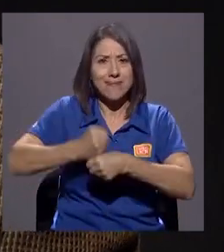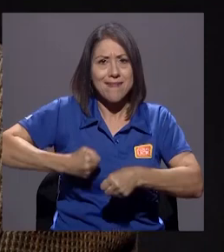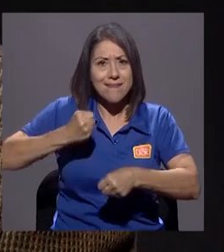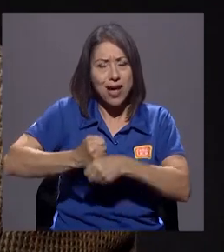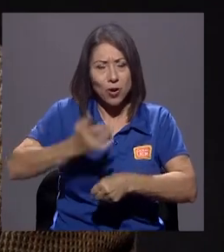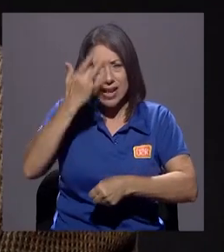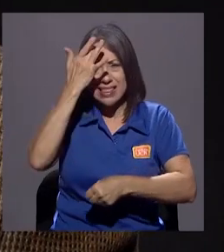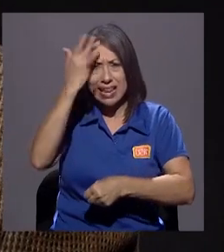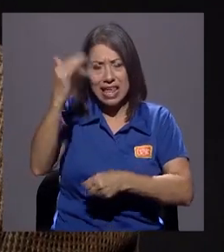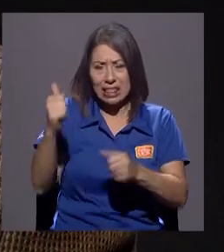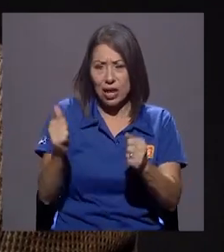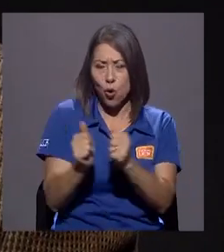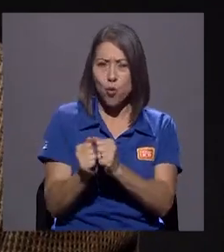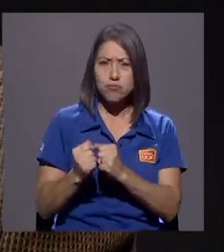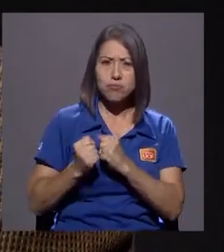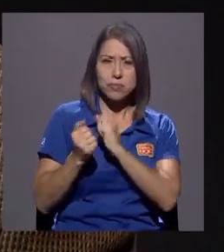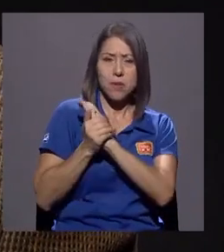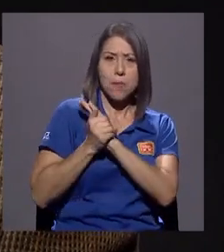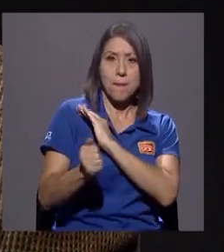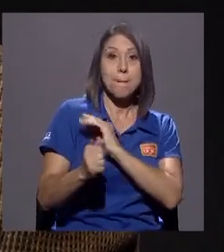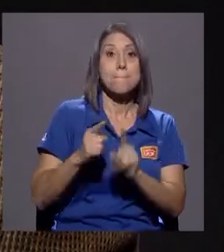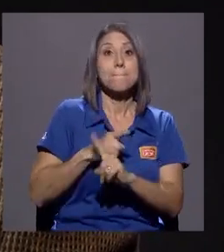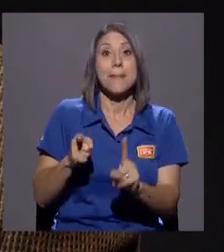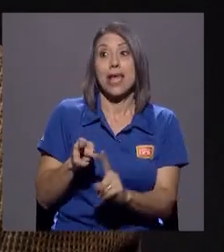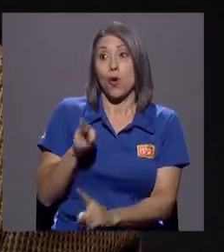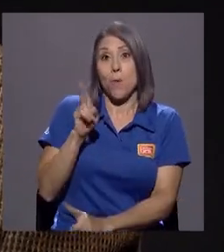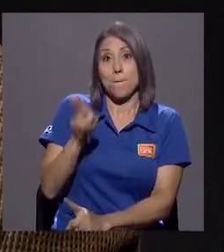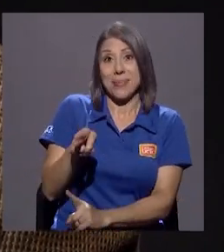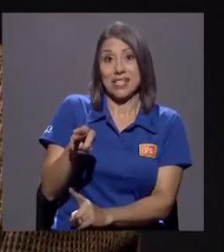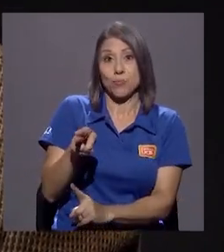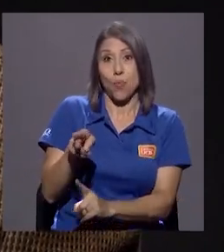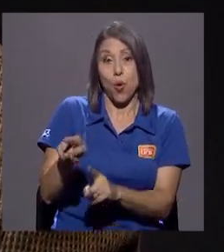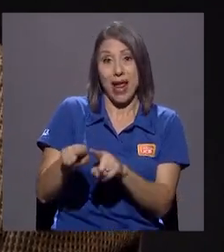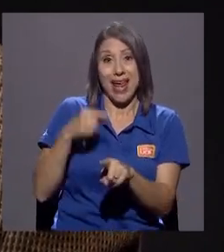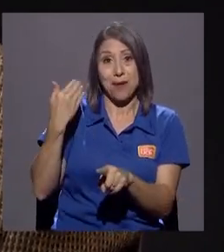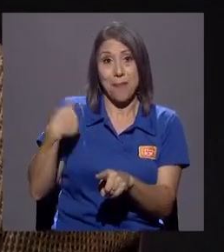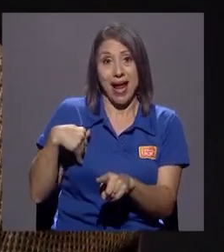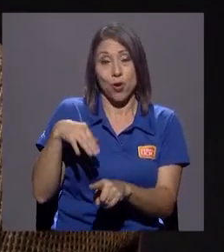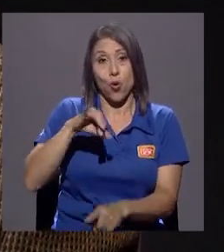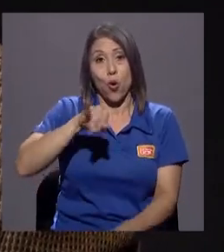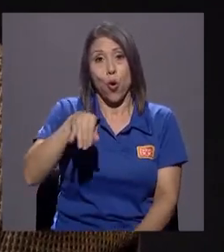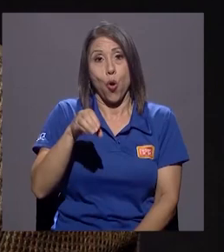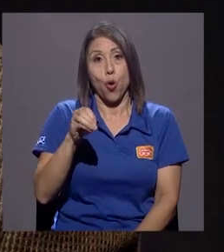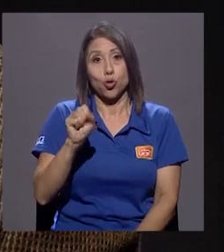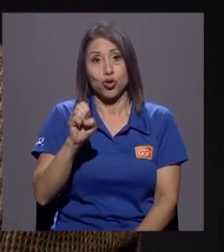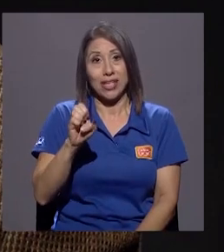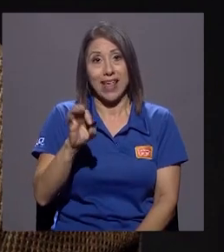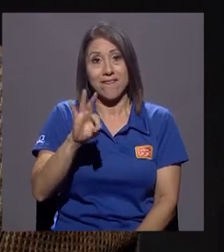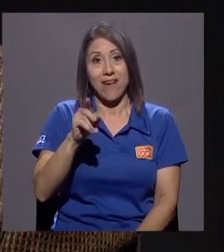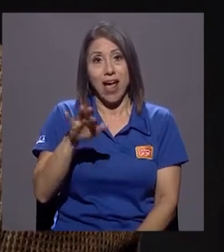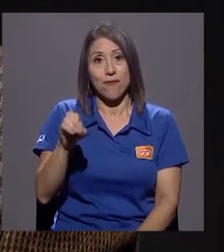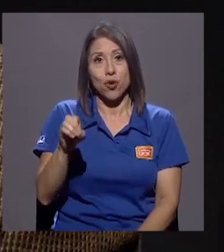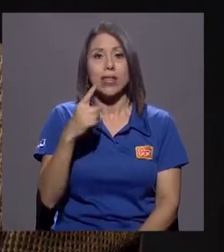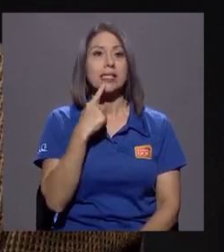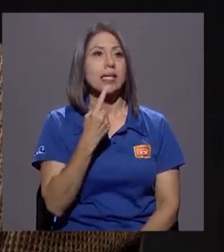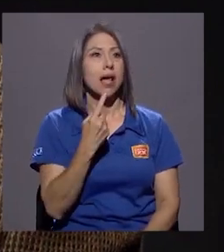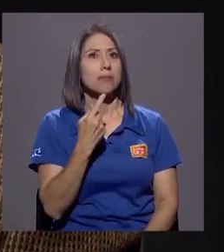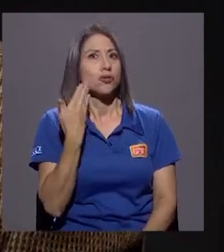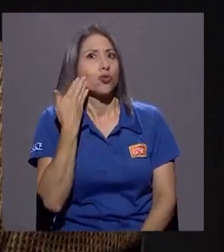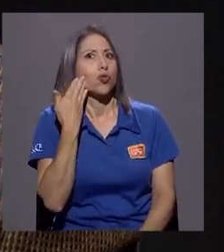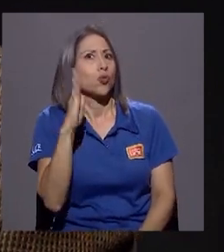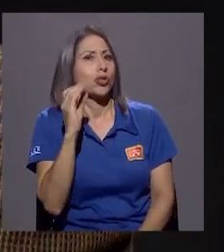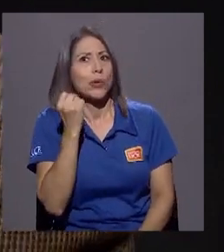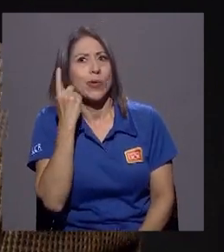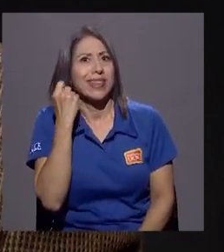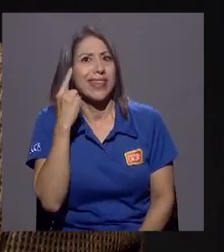pero su mismo hermano josé fabio nos decía yo a veces no entiendo qué está haciendo yo ni aquí yo ni